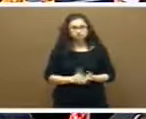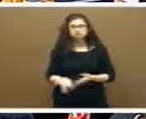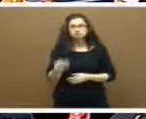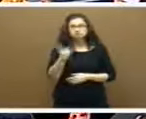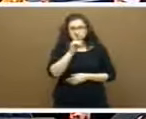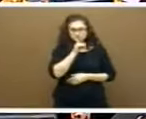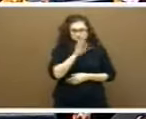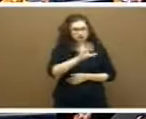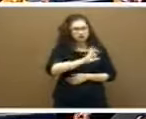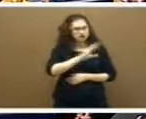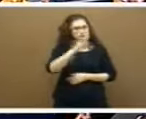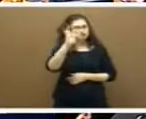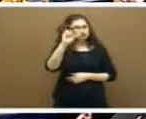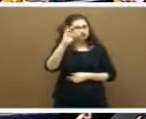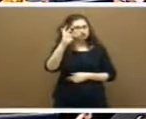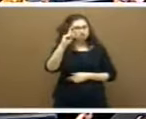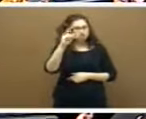Silencio, señora Tortonda.